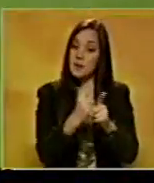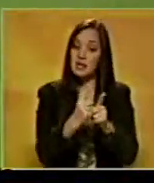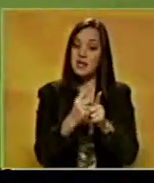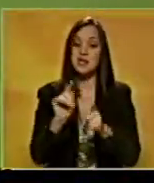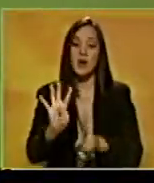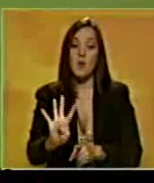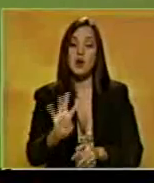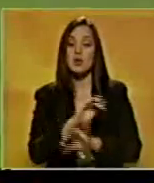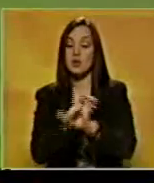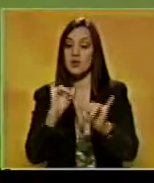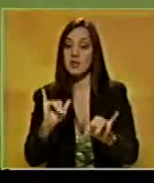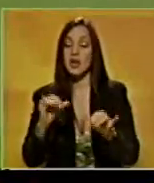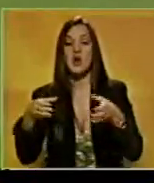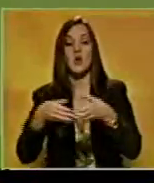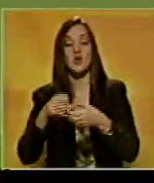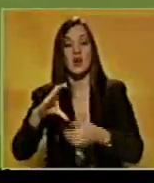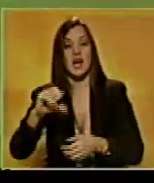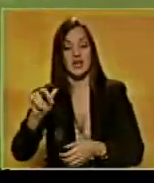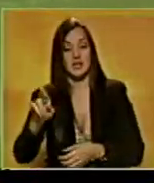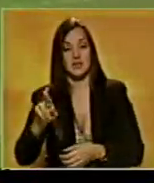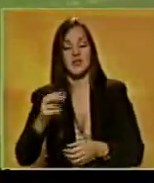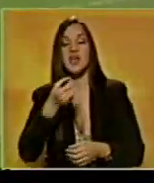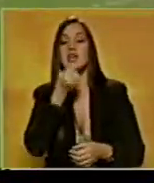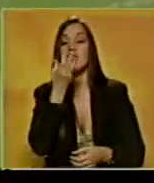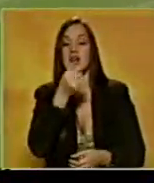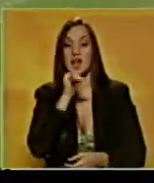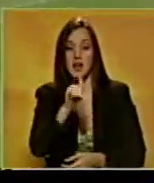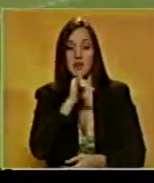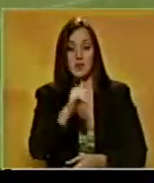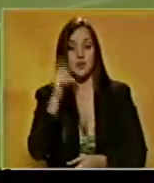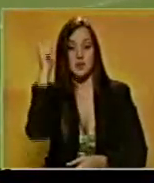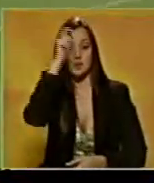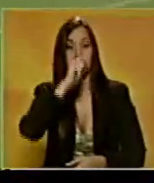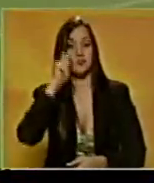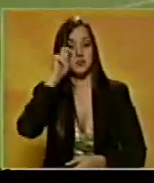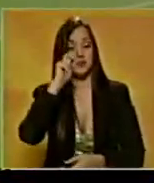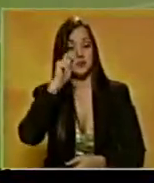final con el Carpi. En deportes, Tony Cittadino, Noticiero Venevisión.